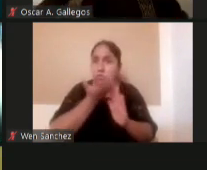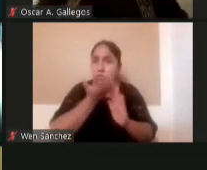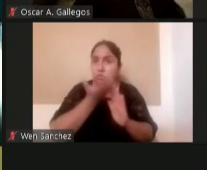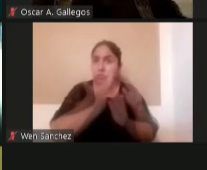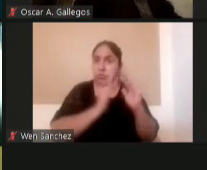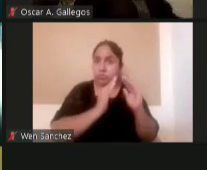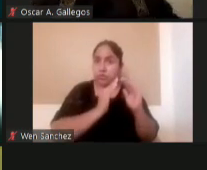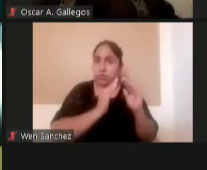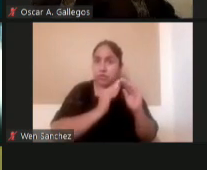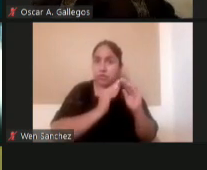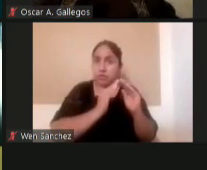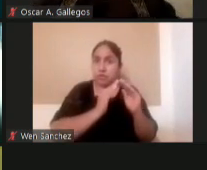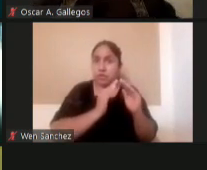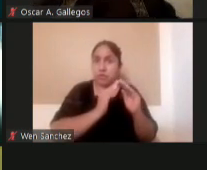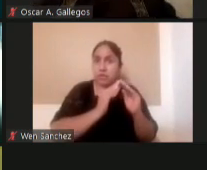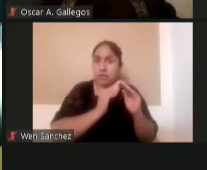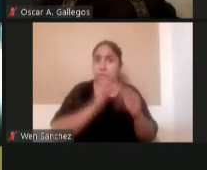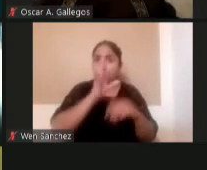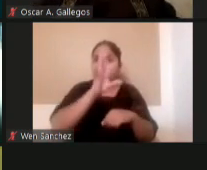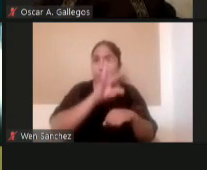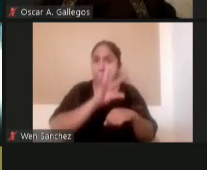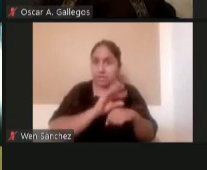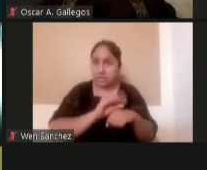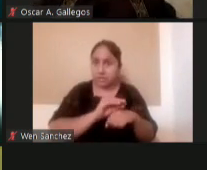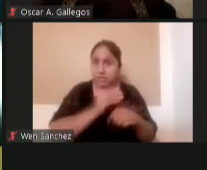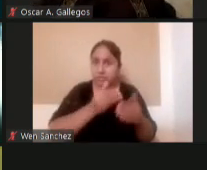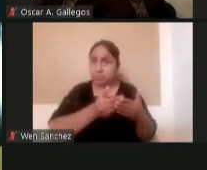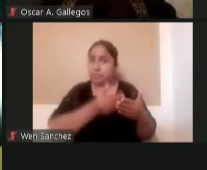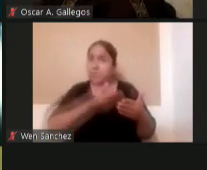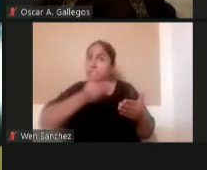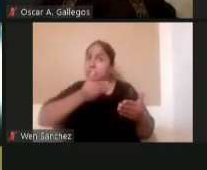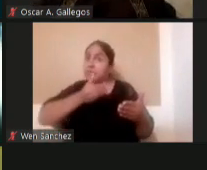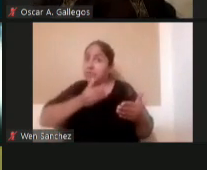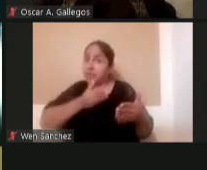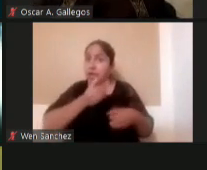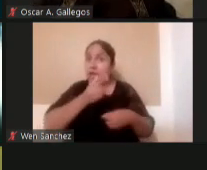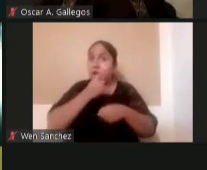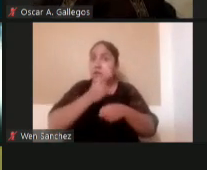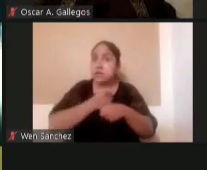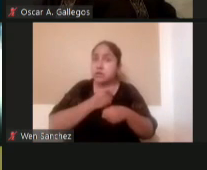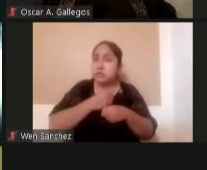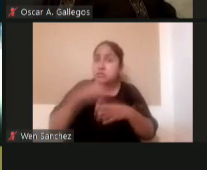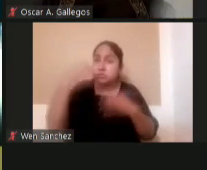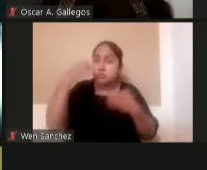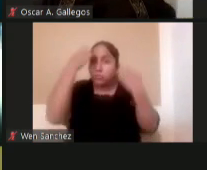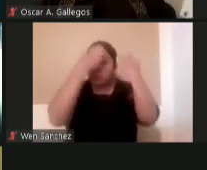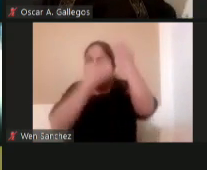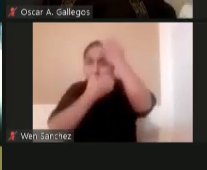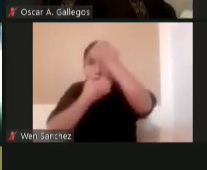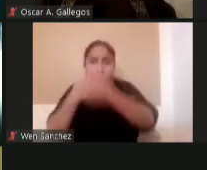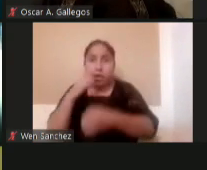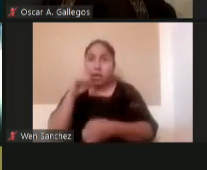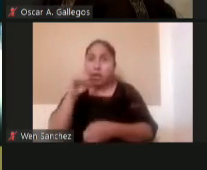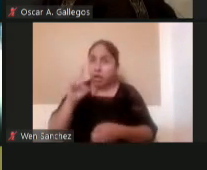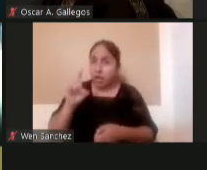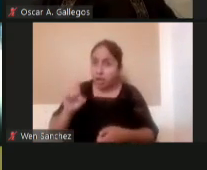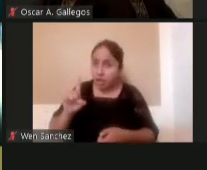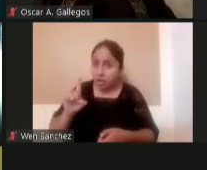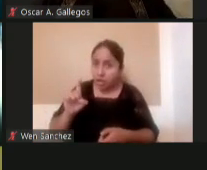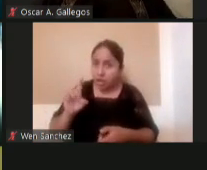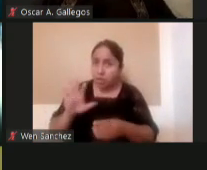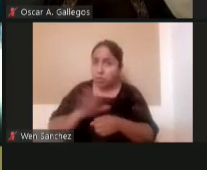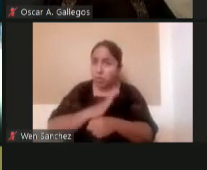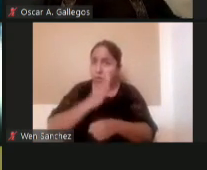los servicios, no nada más de energía, sino también de agua. La Comisión Federal de Electricidad, así como